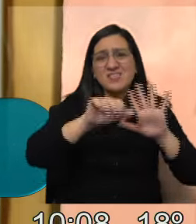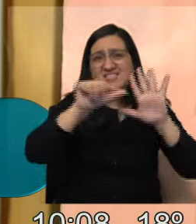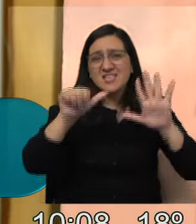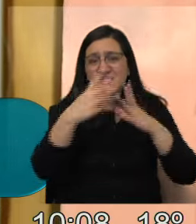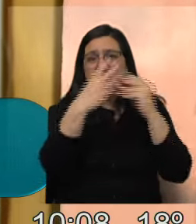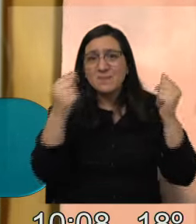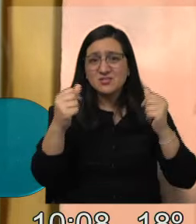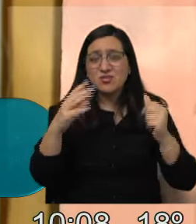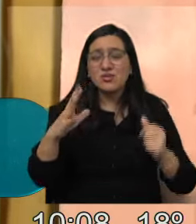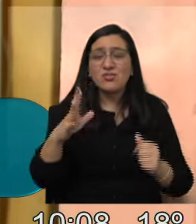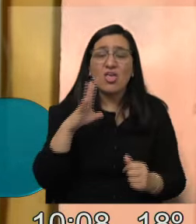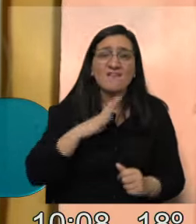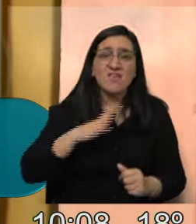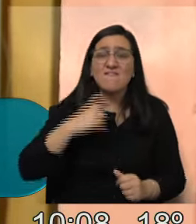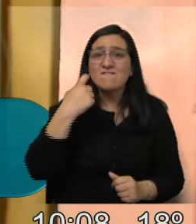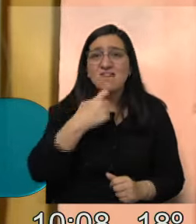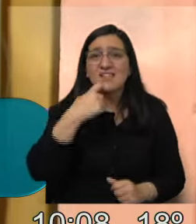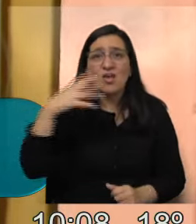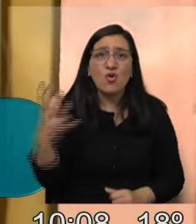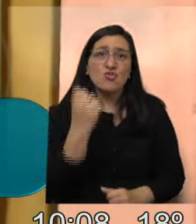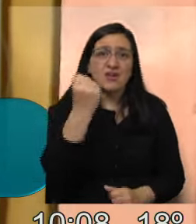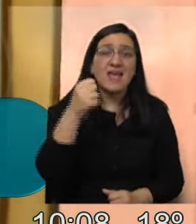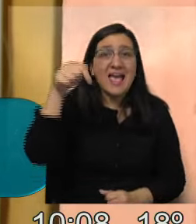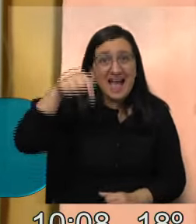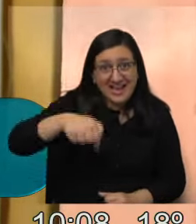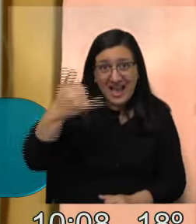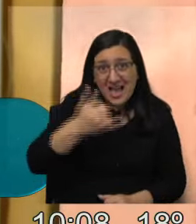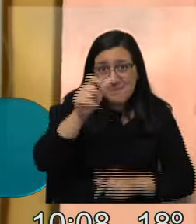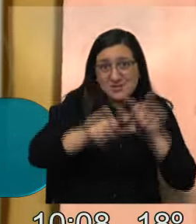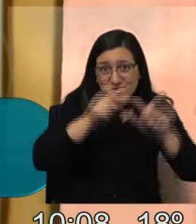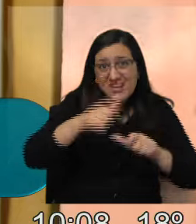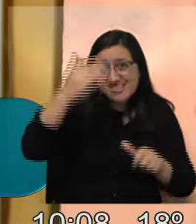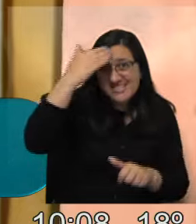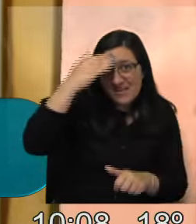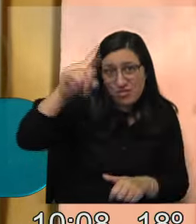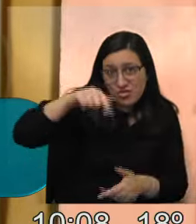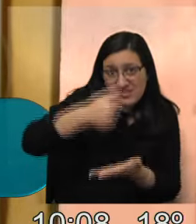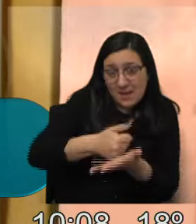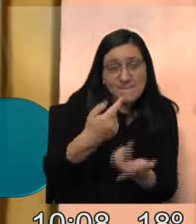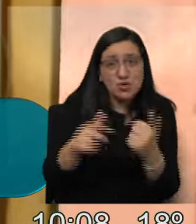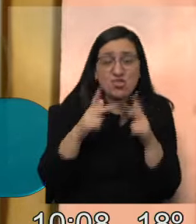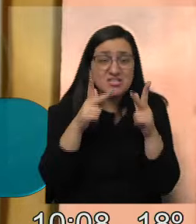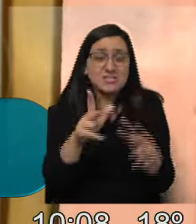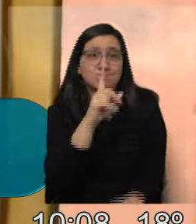desaparecidos que faltan en este país y que acá hay gente que sabe y no lo dice. Por eso mañana